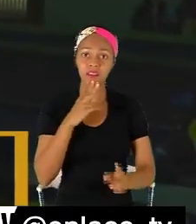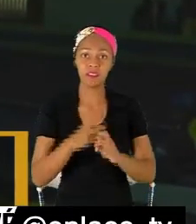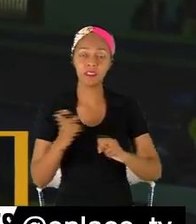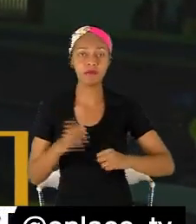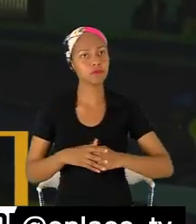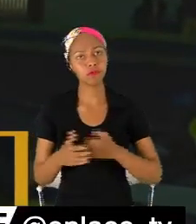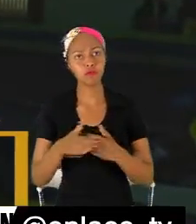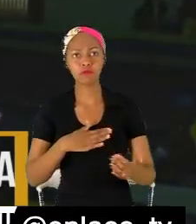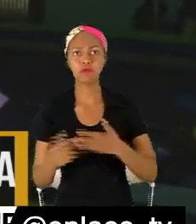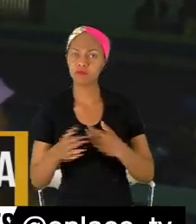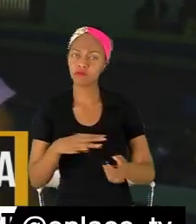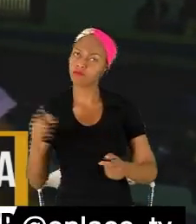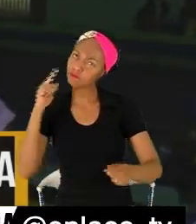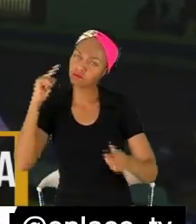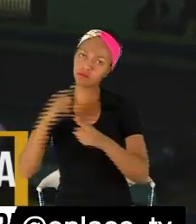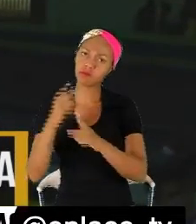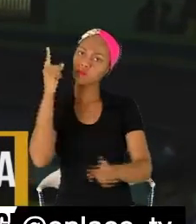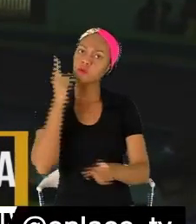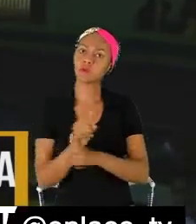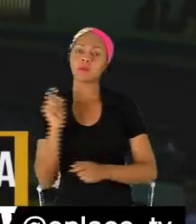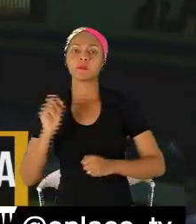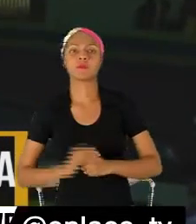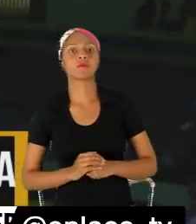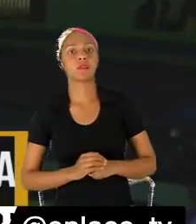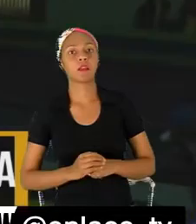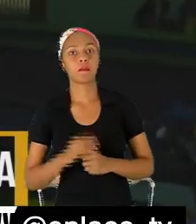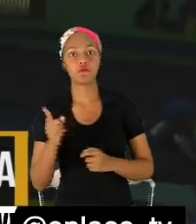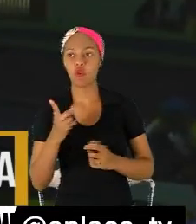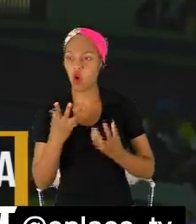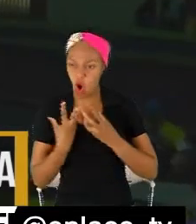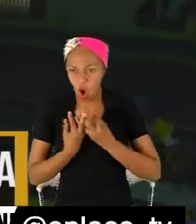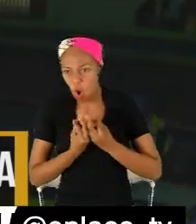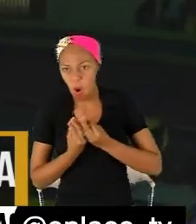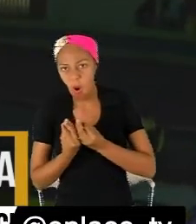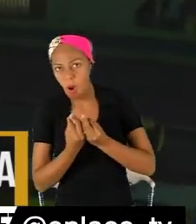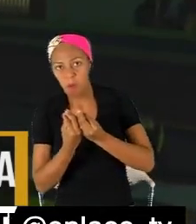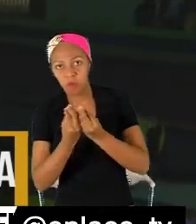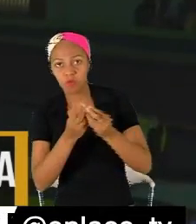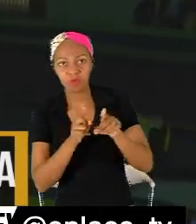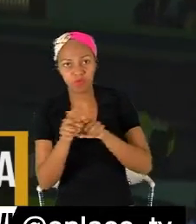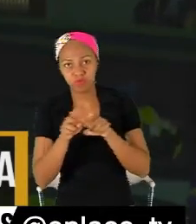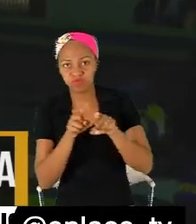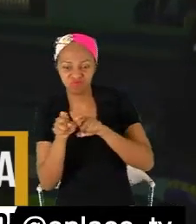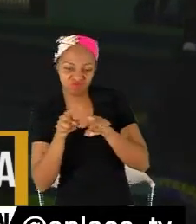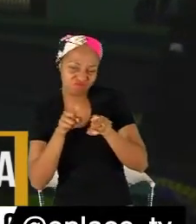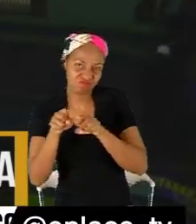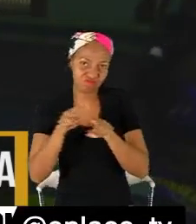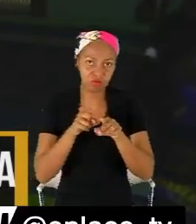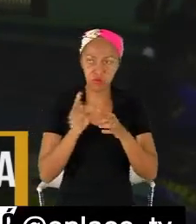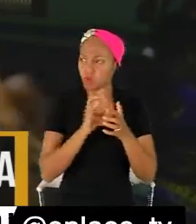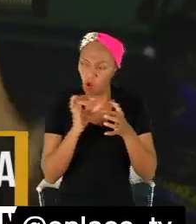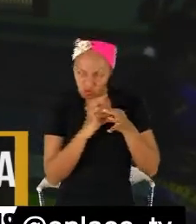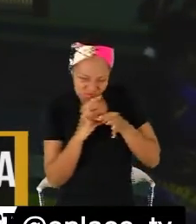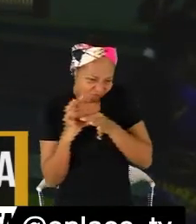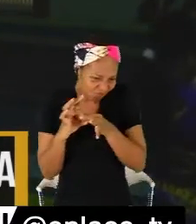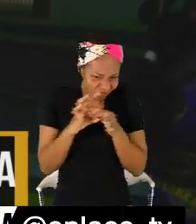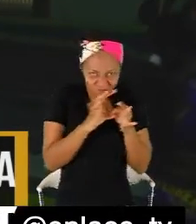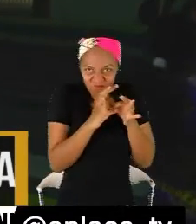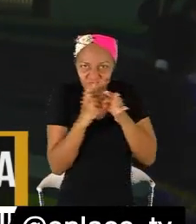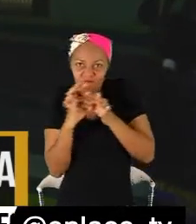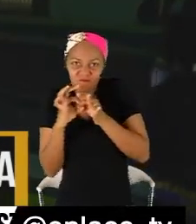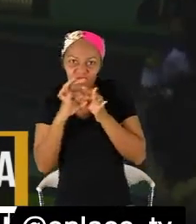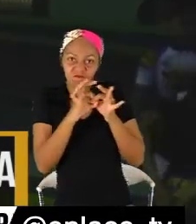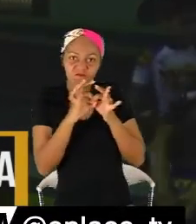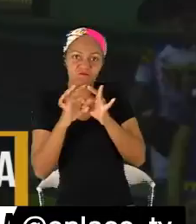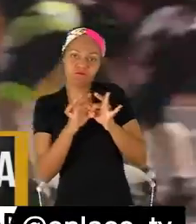los resultados como lo esperábamos, ya que corrimos como selección y pues hubo mucha unión de nosotras